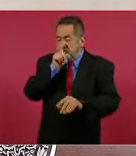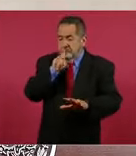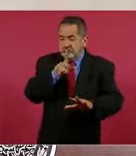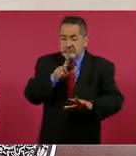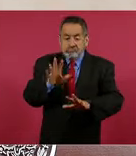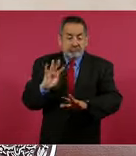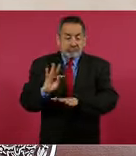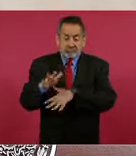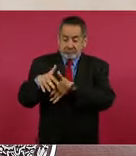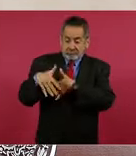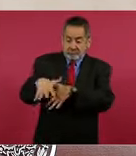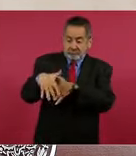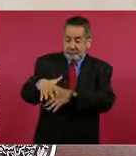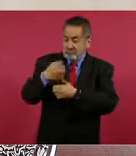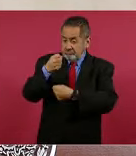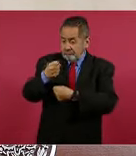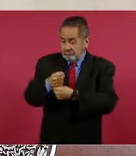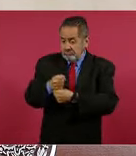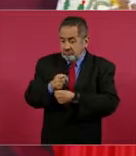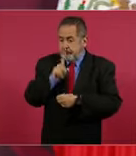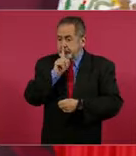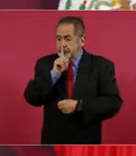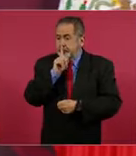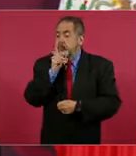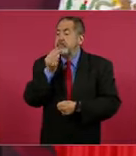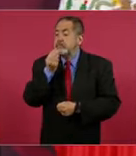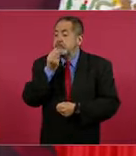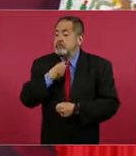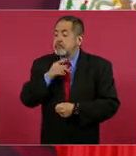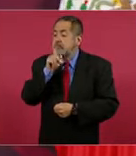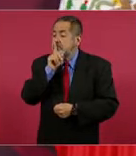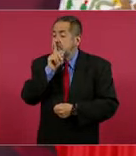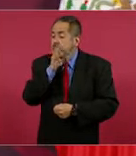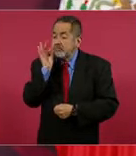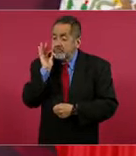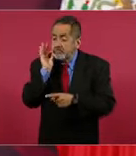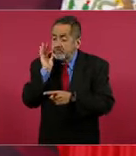protesta sea con los dientes apretados.